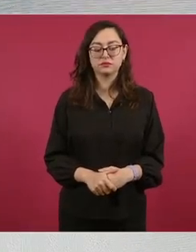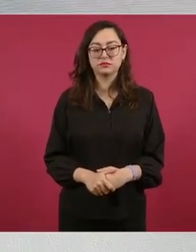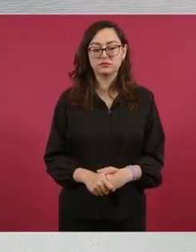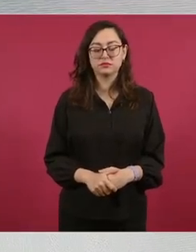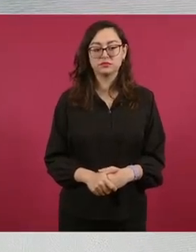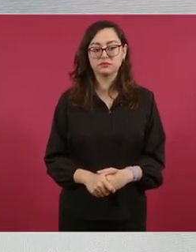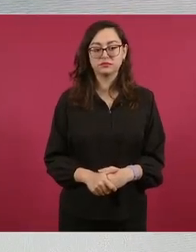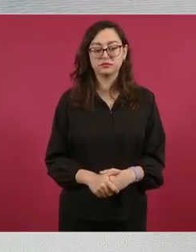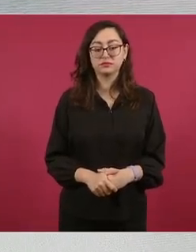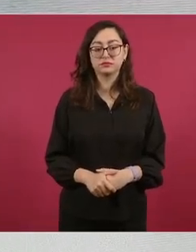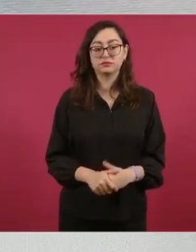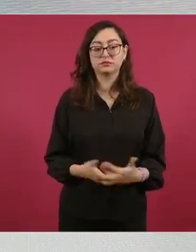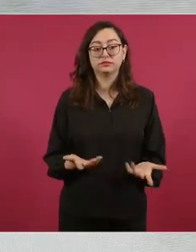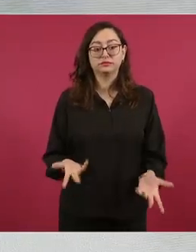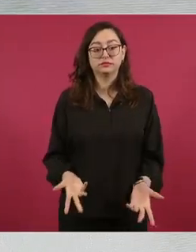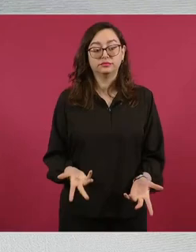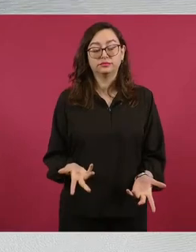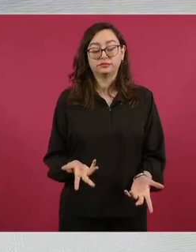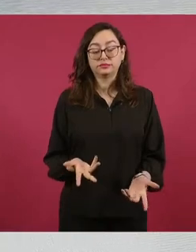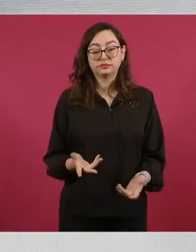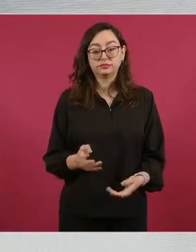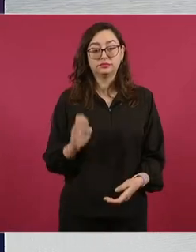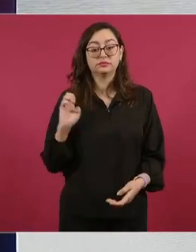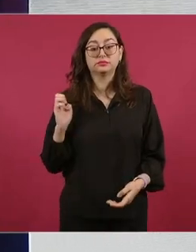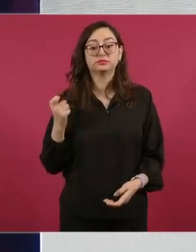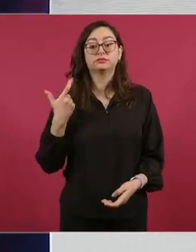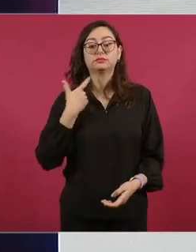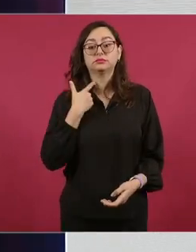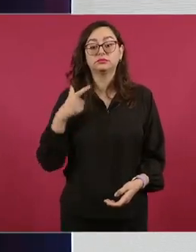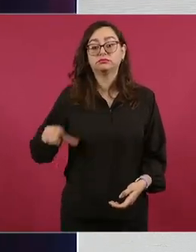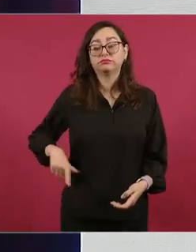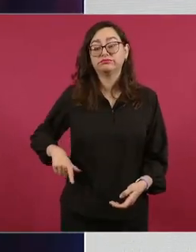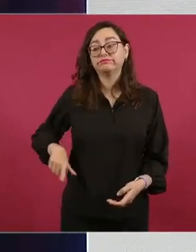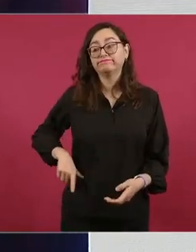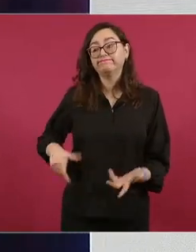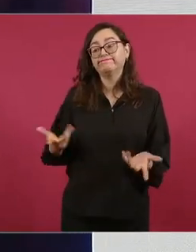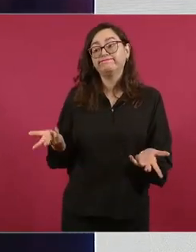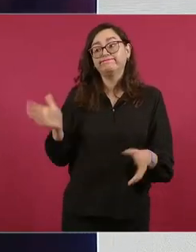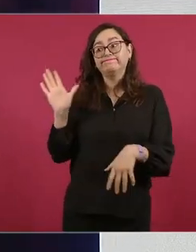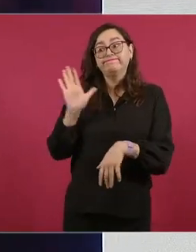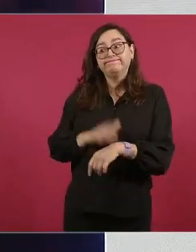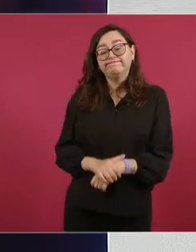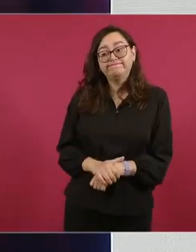lo peor es que engañaban de que si aumentaba el salario,